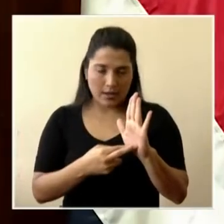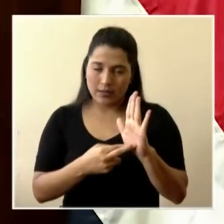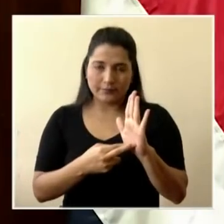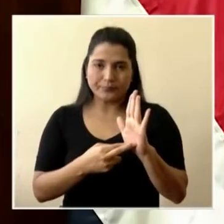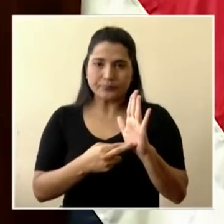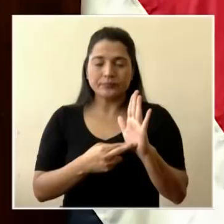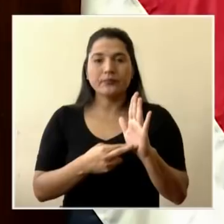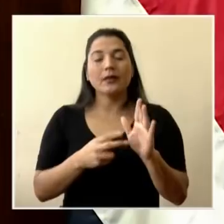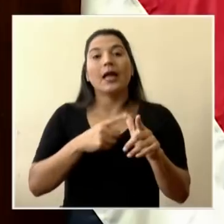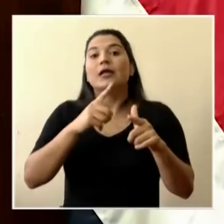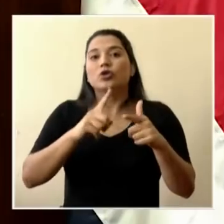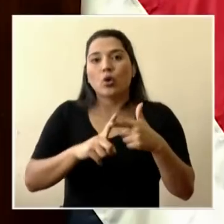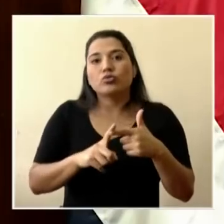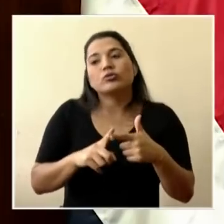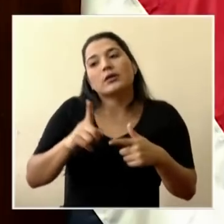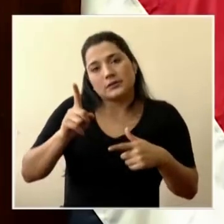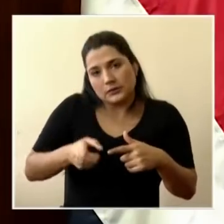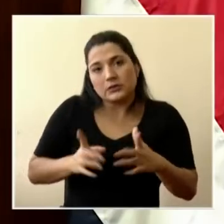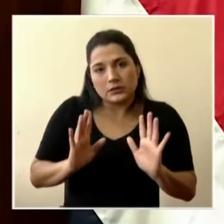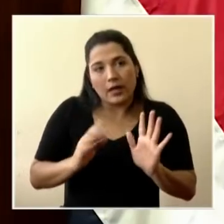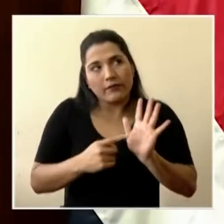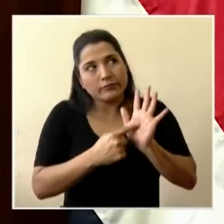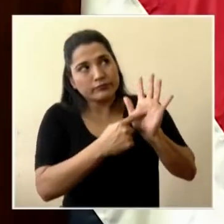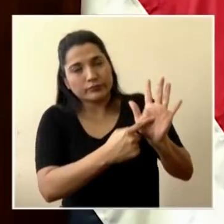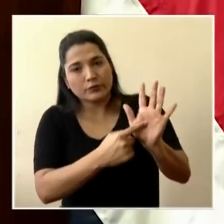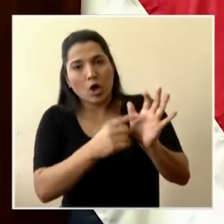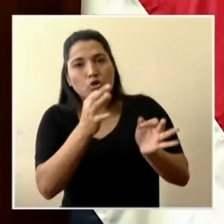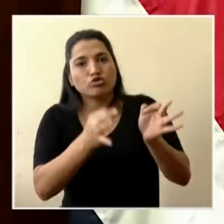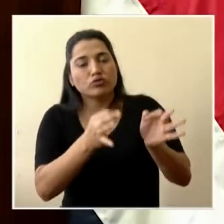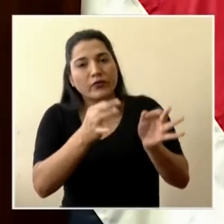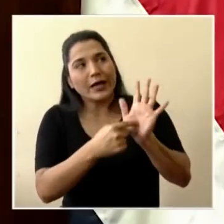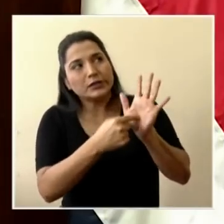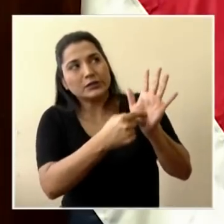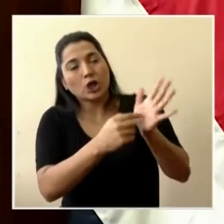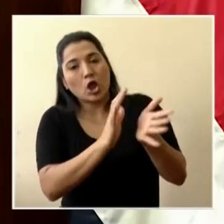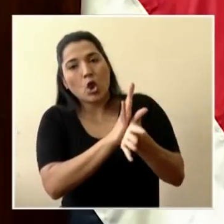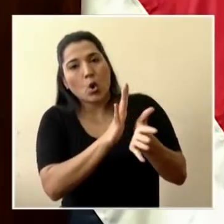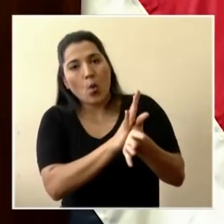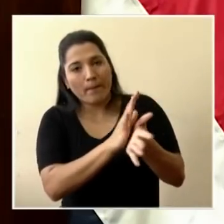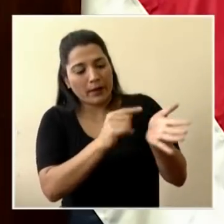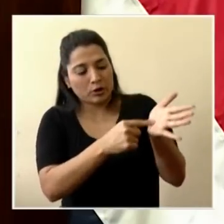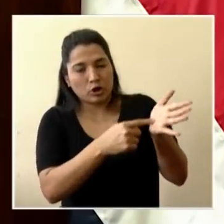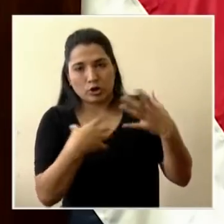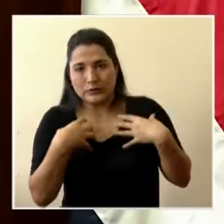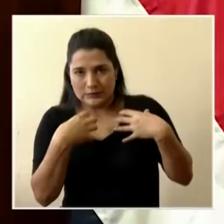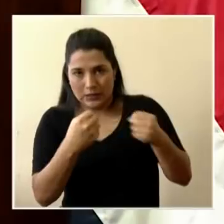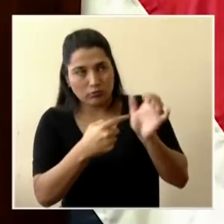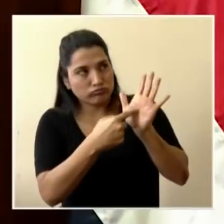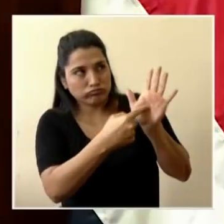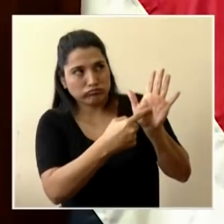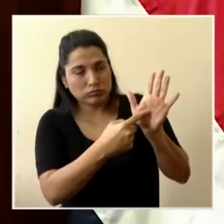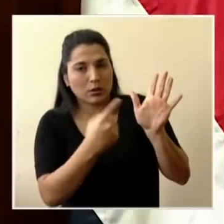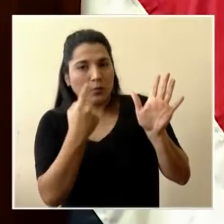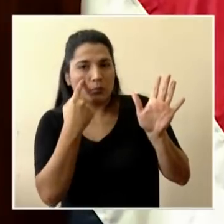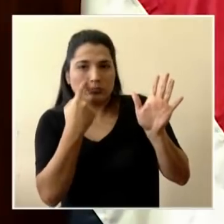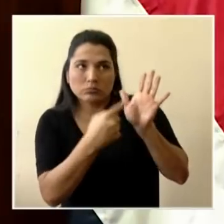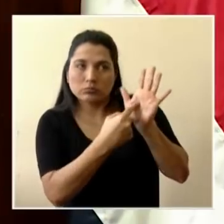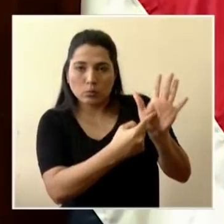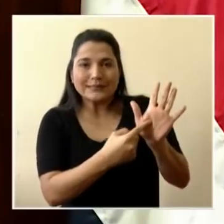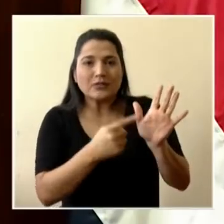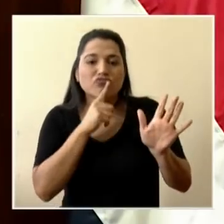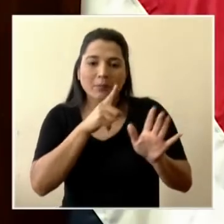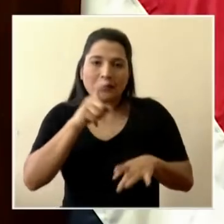vida. Tendrían que tener una justificación, el documento médico que se le muestre al oficial, donde justifique que realmente es una urgencia, una emergencia